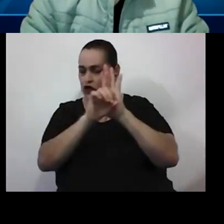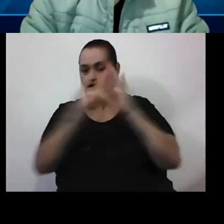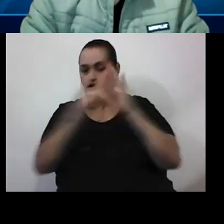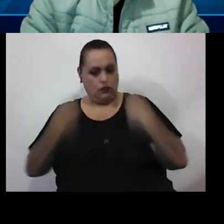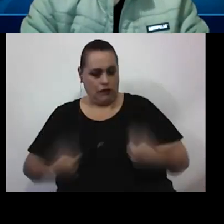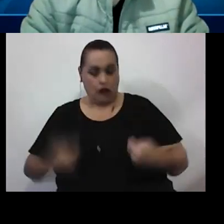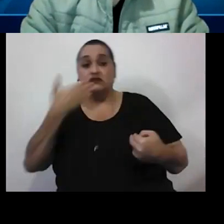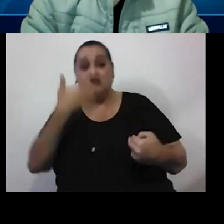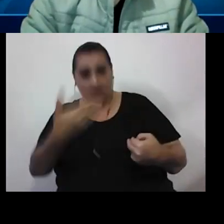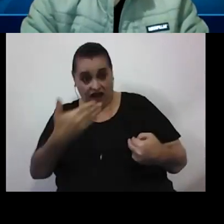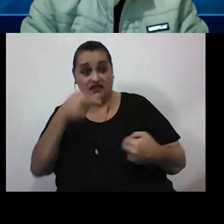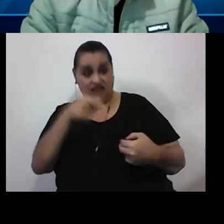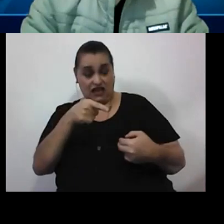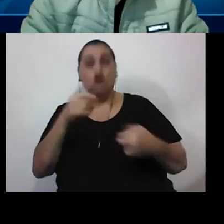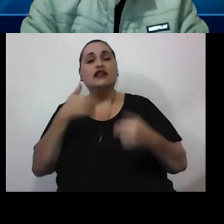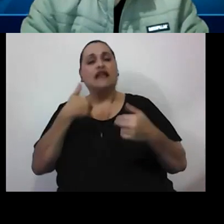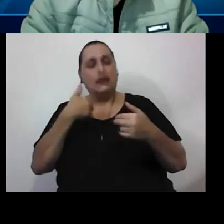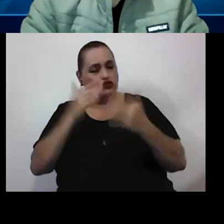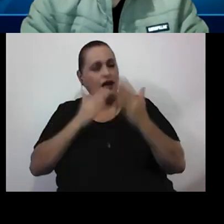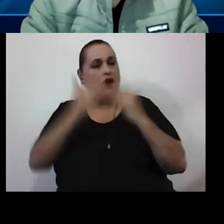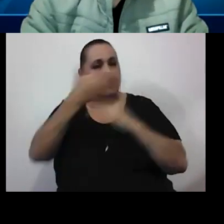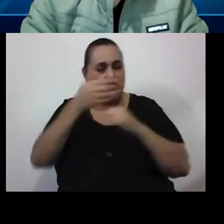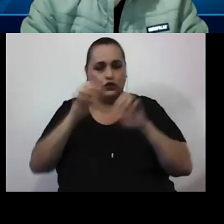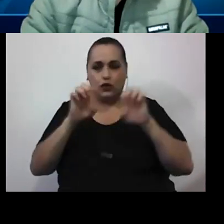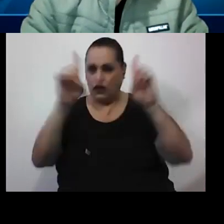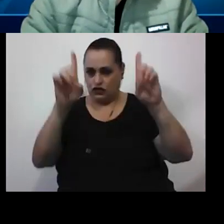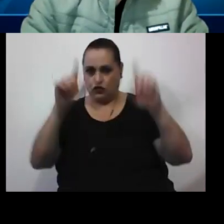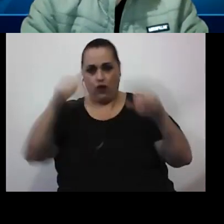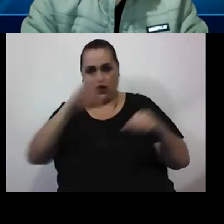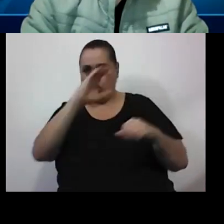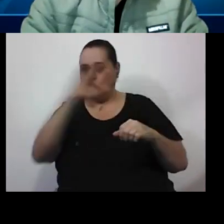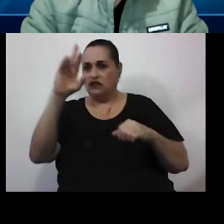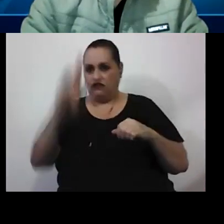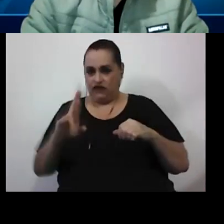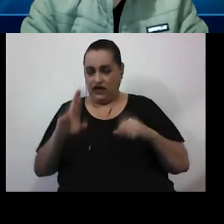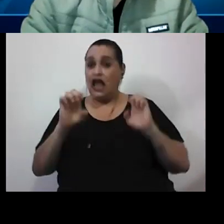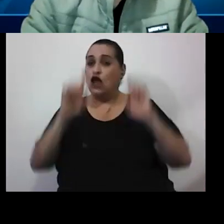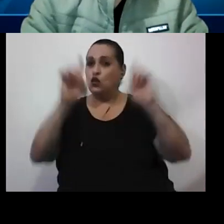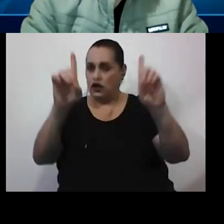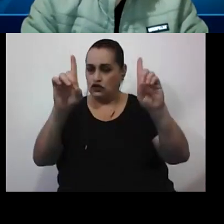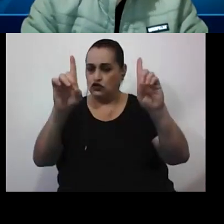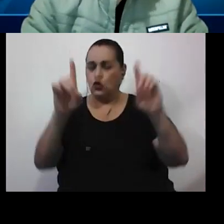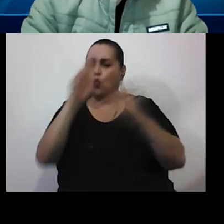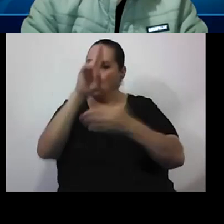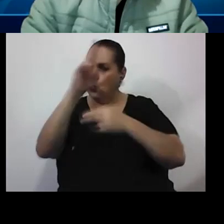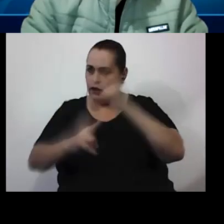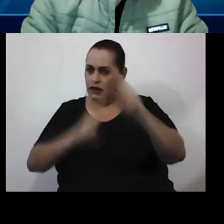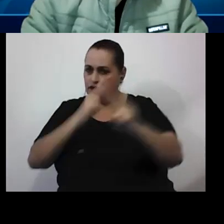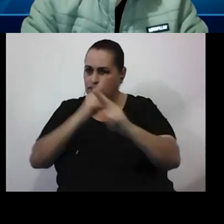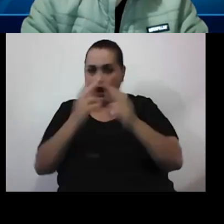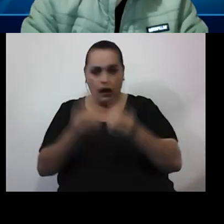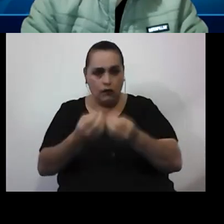tenemos acceso a la educación, en el caso de Costa Rica, una educación universal, pública.